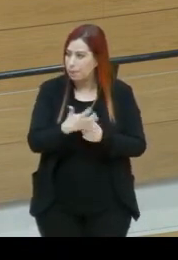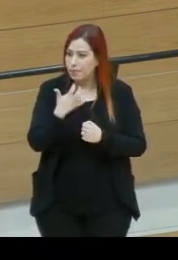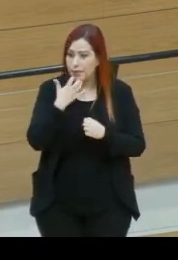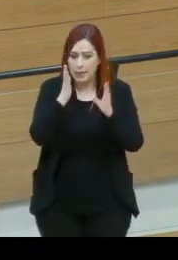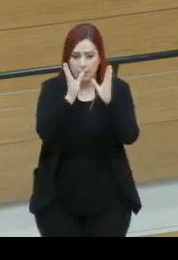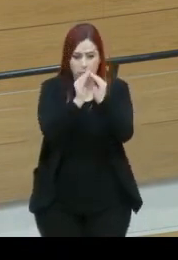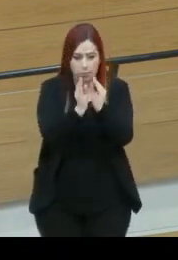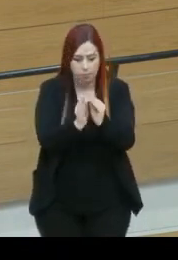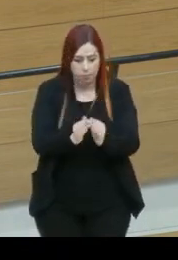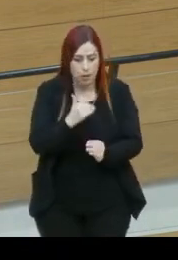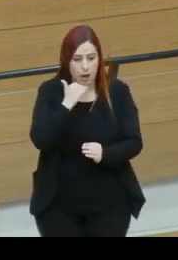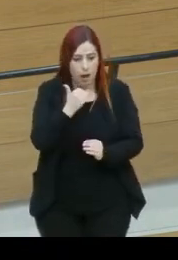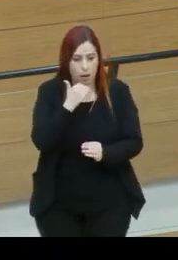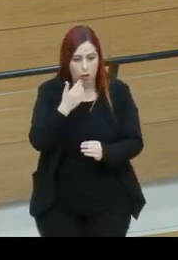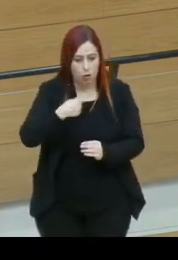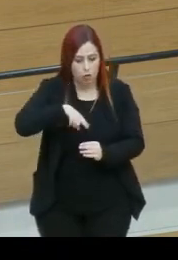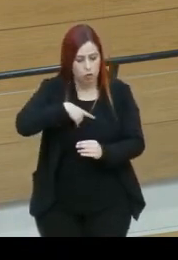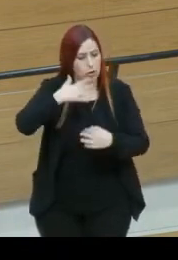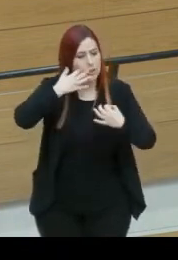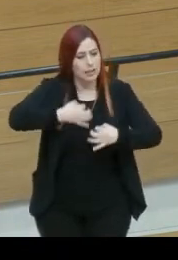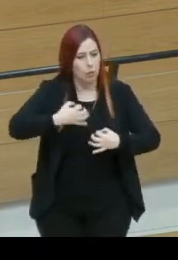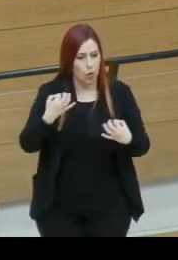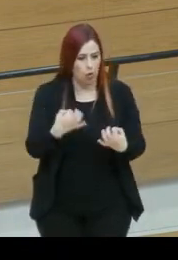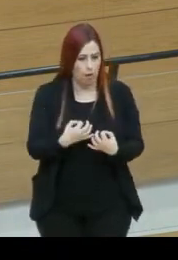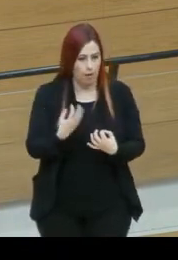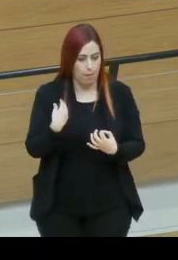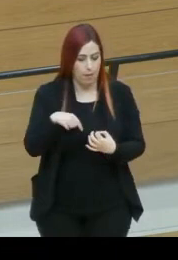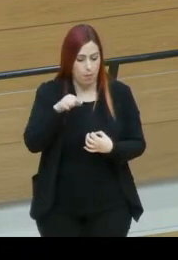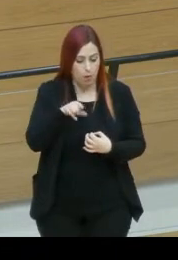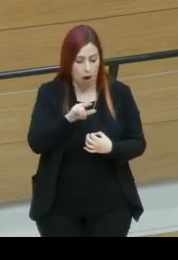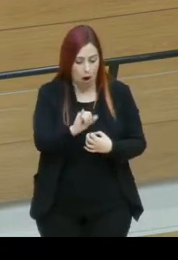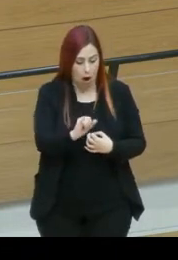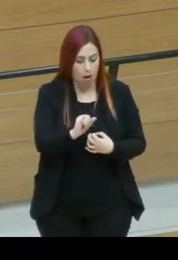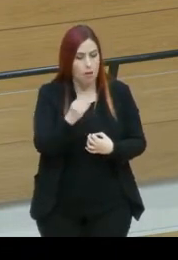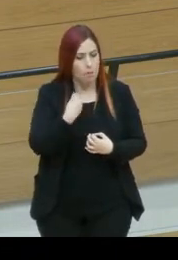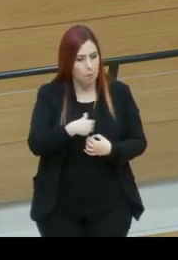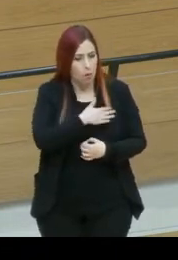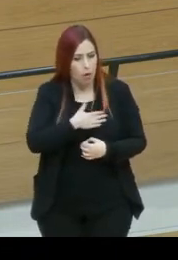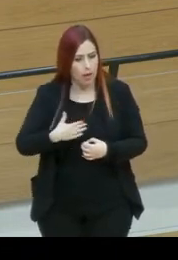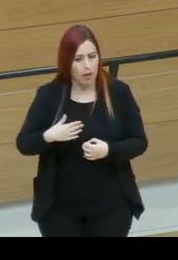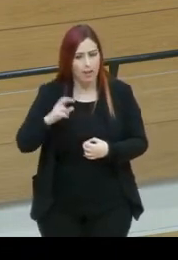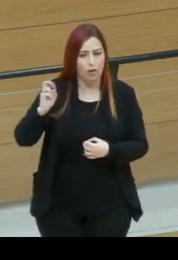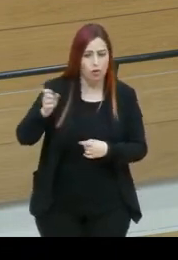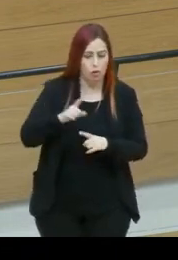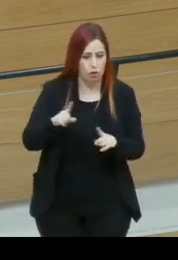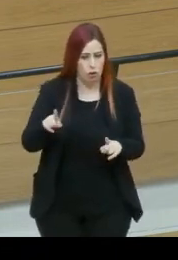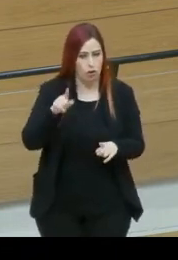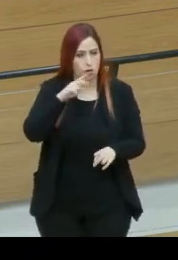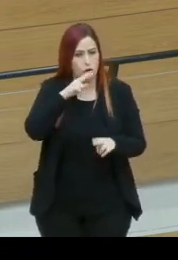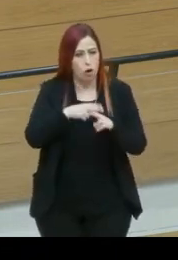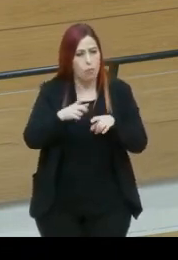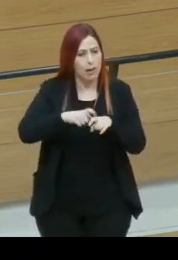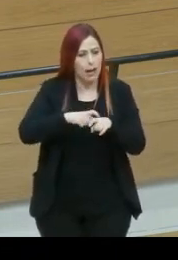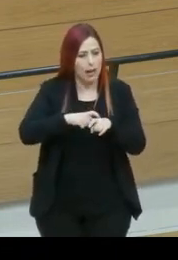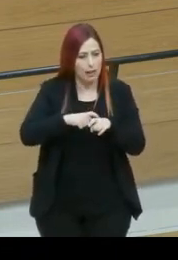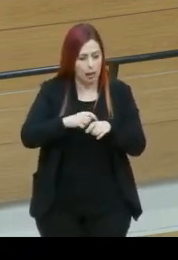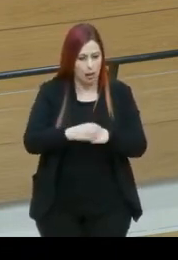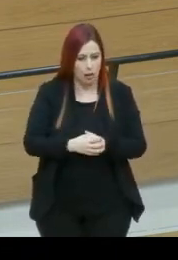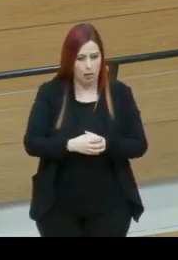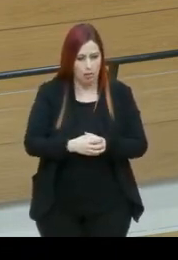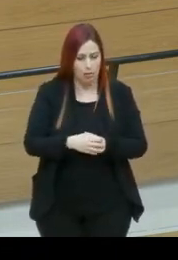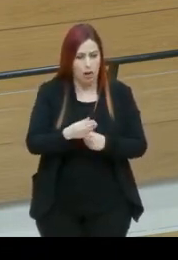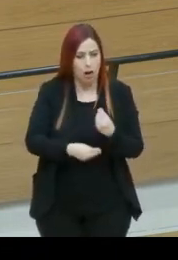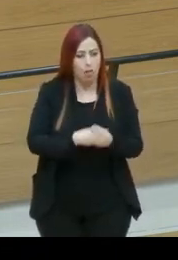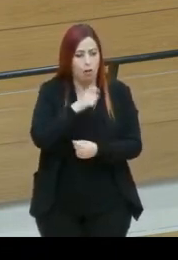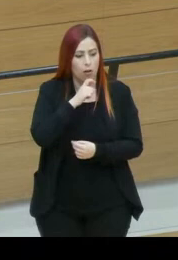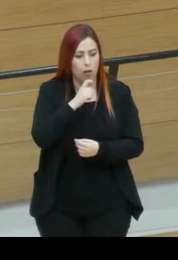sintetizamos algo, tenemos que estar totalmente seguros de que lo que tenemos es lo que queremos y no cualquier otra cosa. Esto se llama caracterización, ¿vale? Y se hace